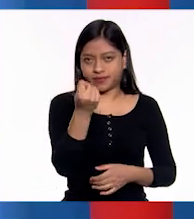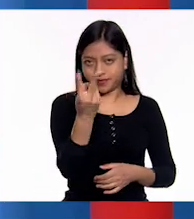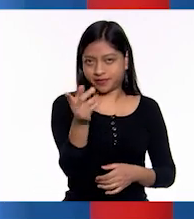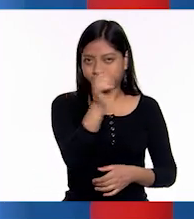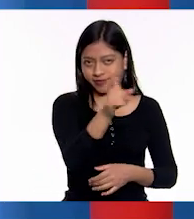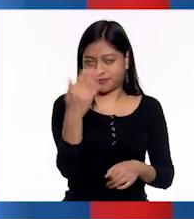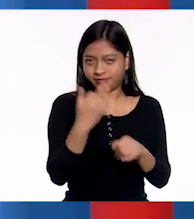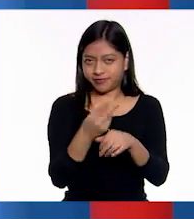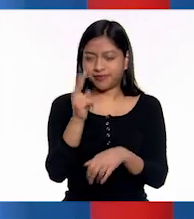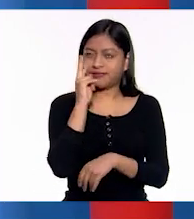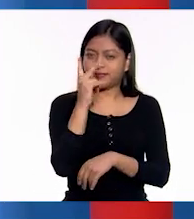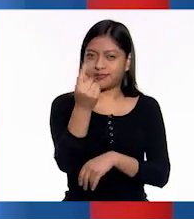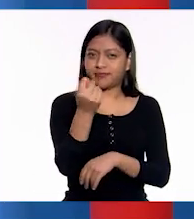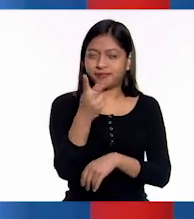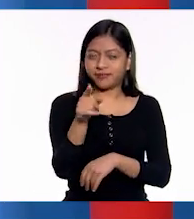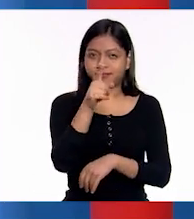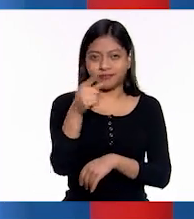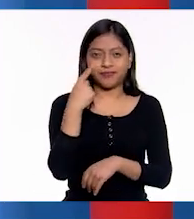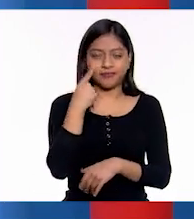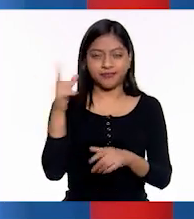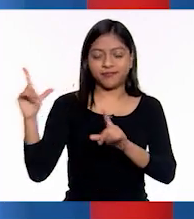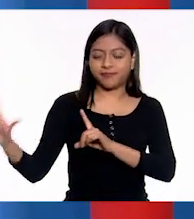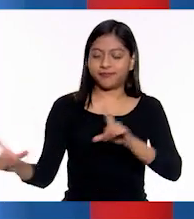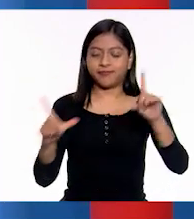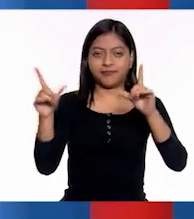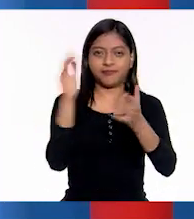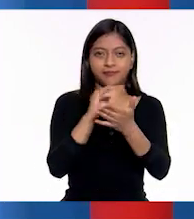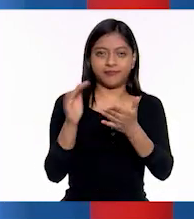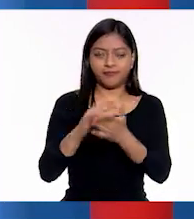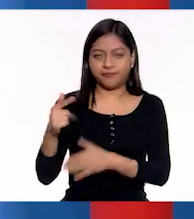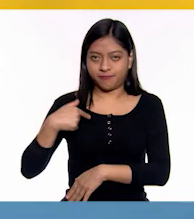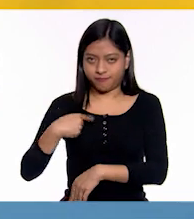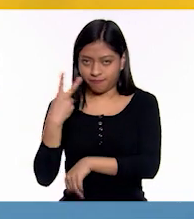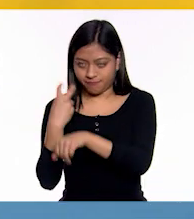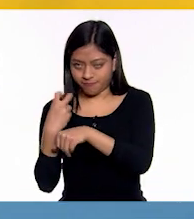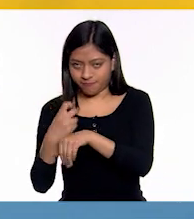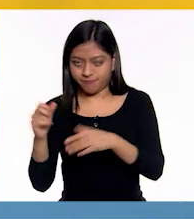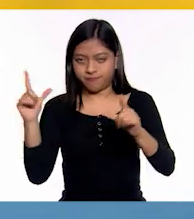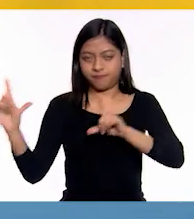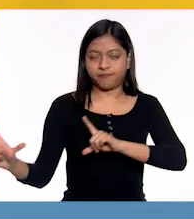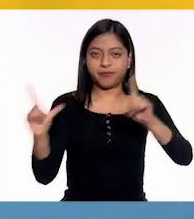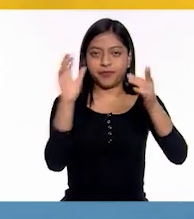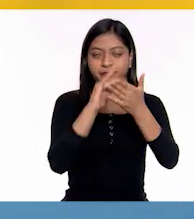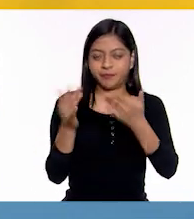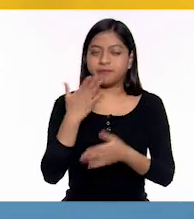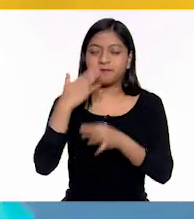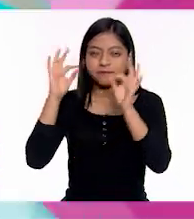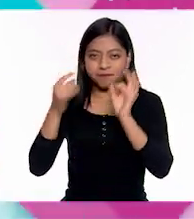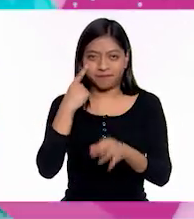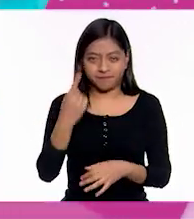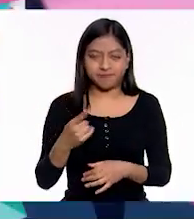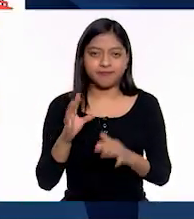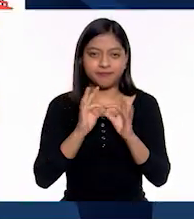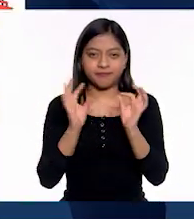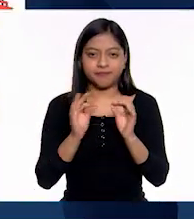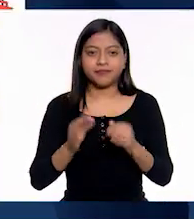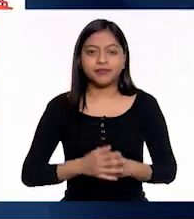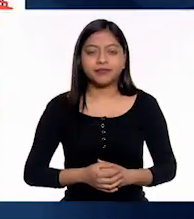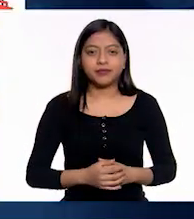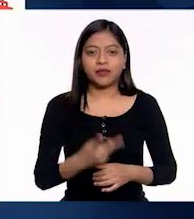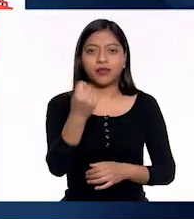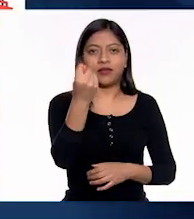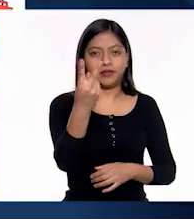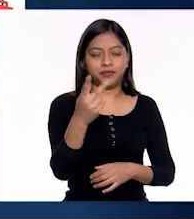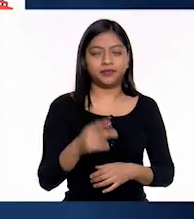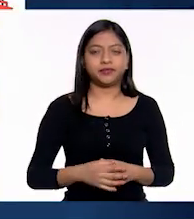televisión. ¿Qué te parece si lees la primera diapositiva y yo la segunda? Perfecto, maestra. Muy bien. Dice, la